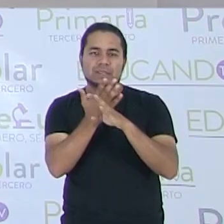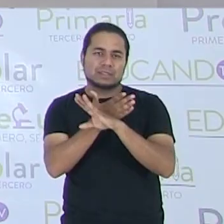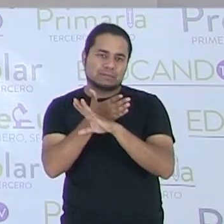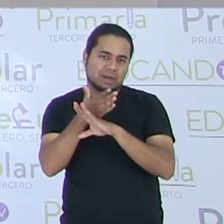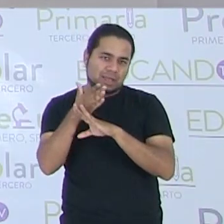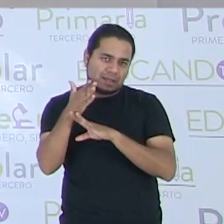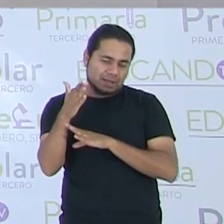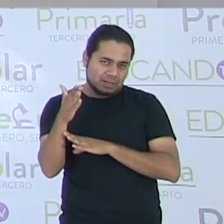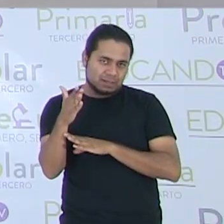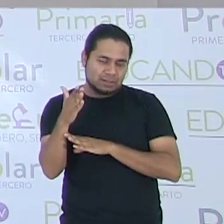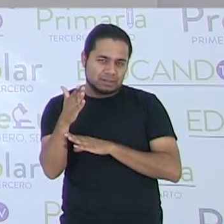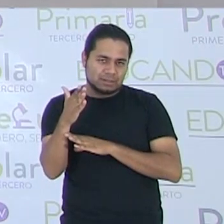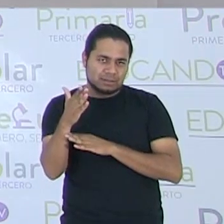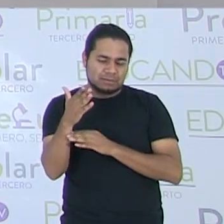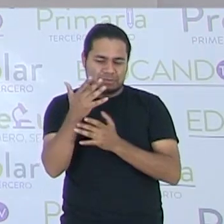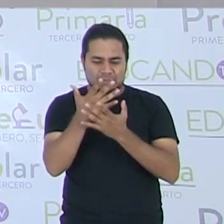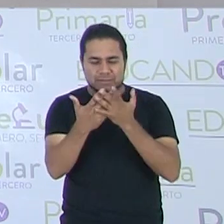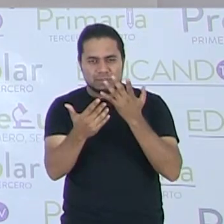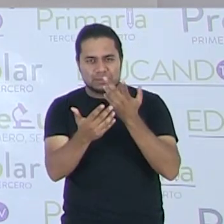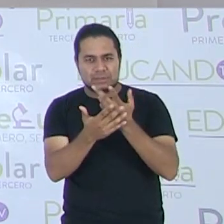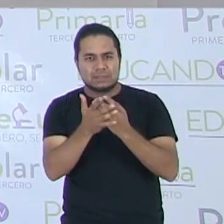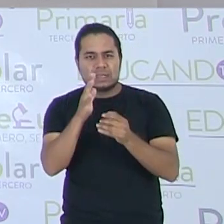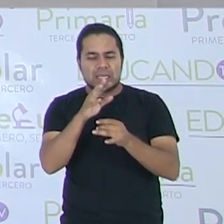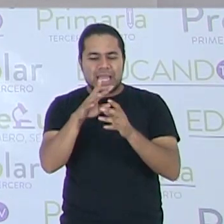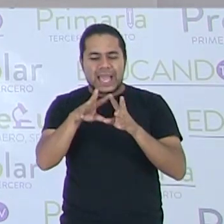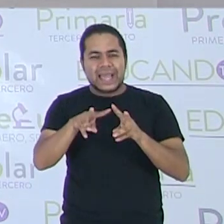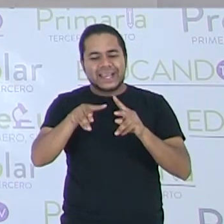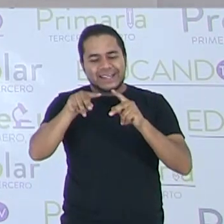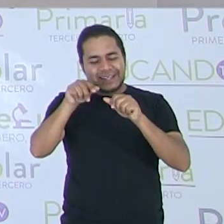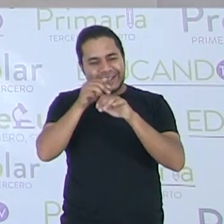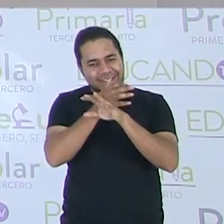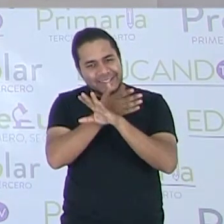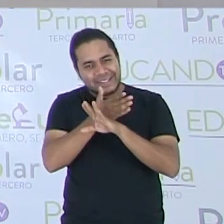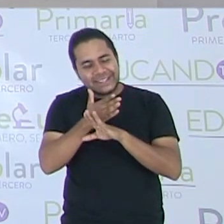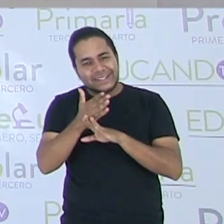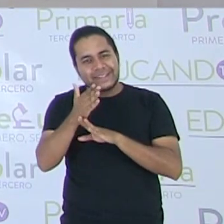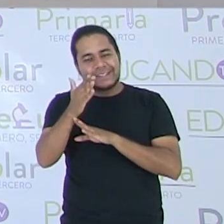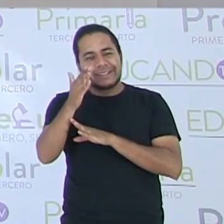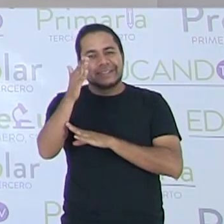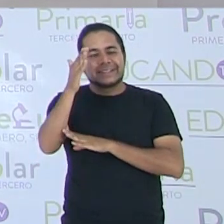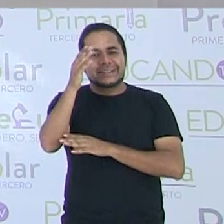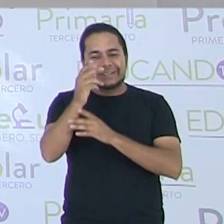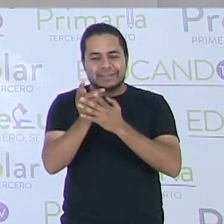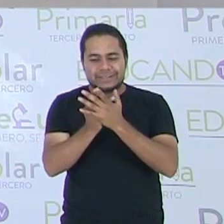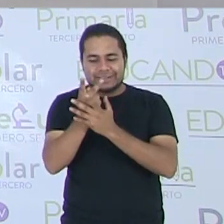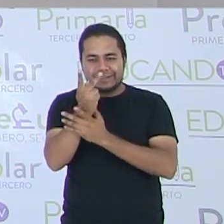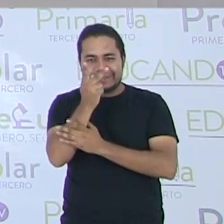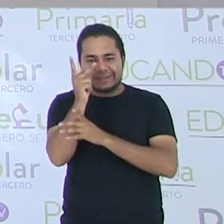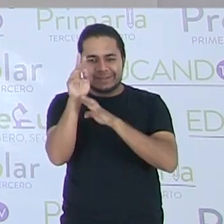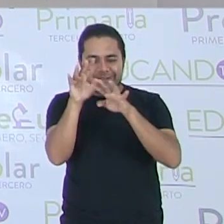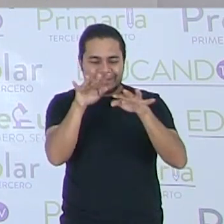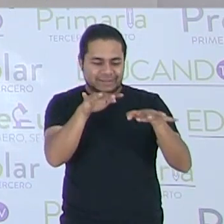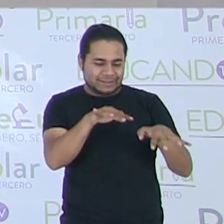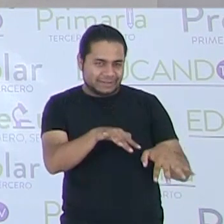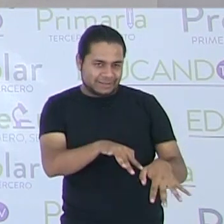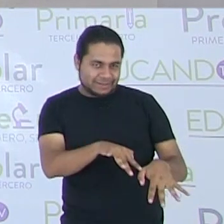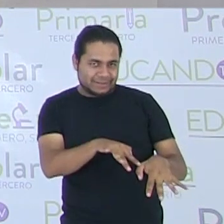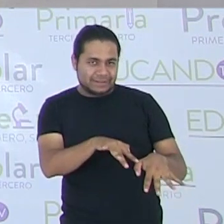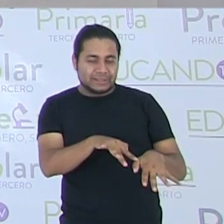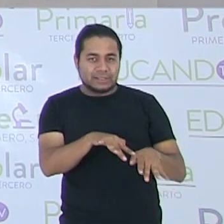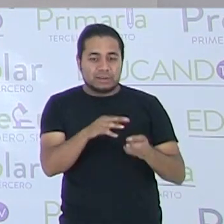blancas, hechas como de suave harina, la espiga por tocaros se inclina.